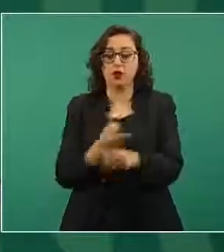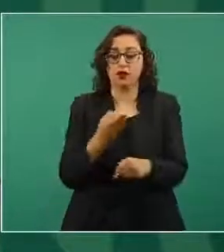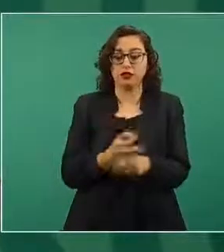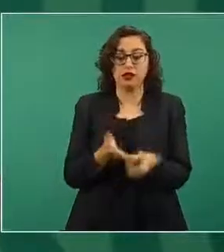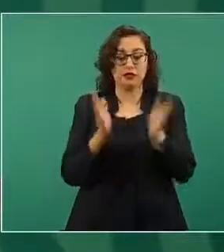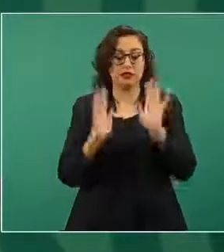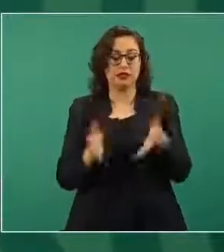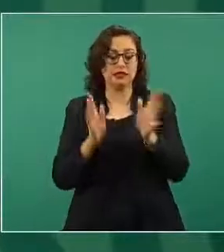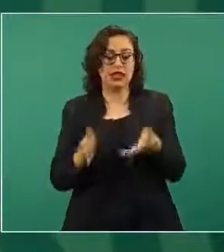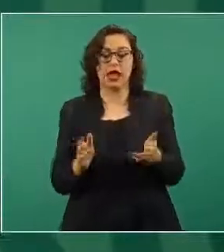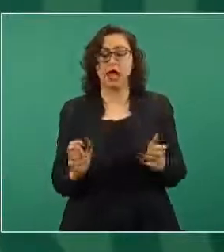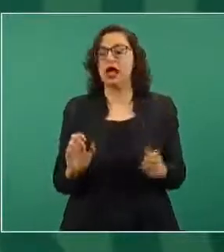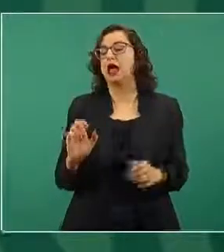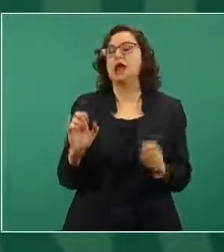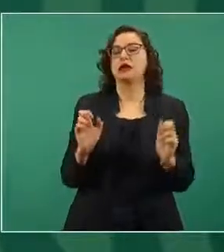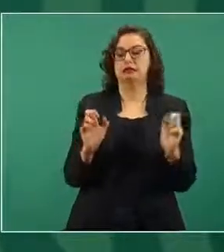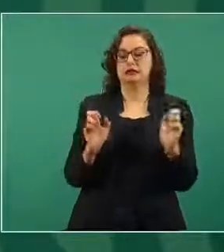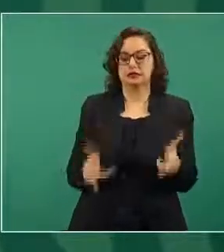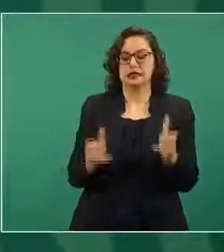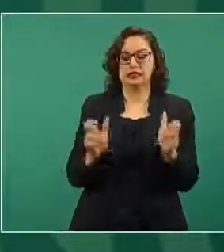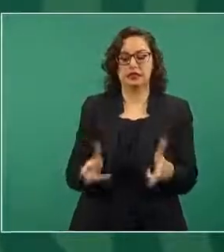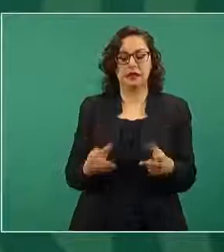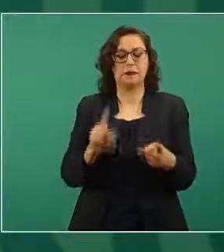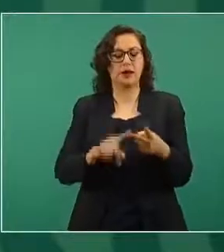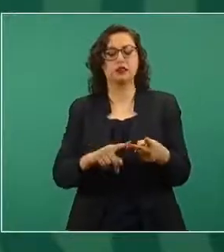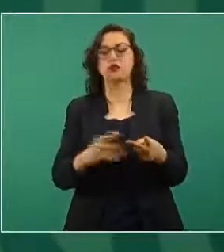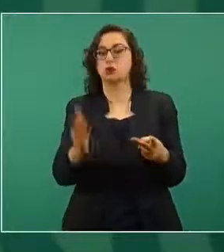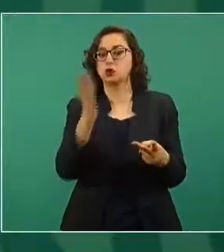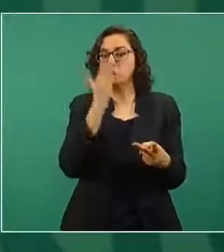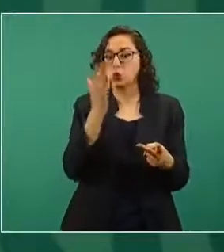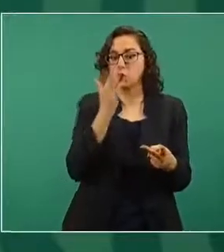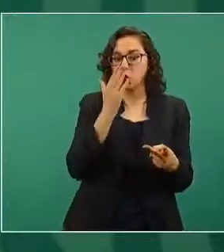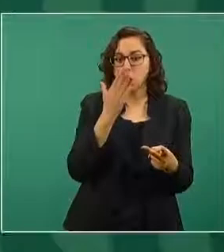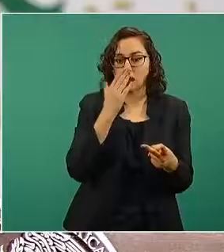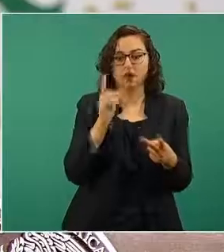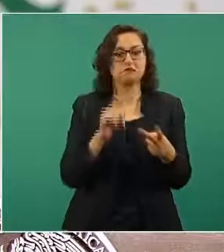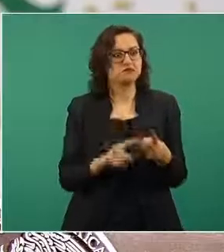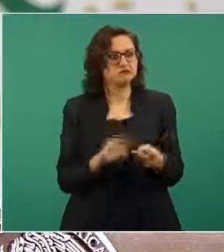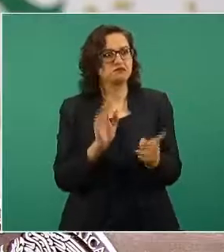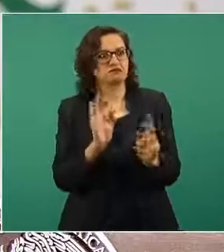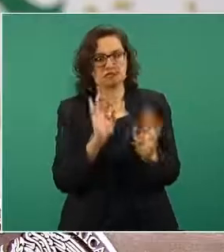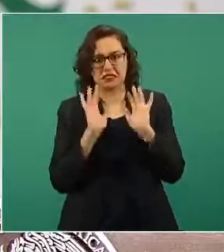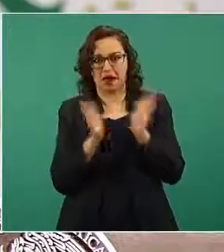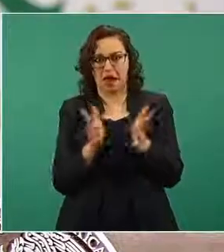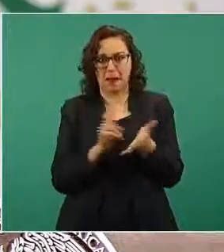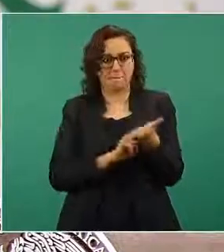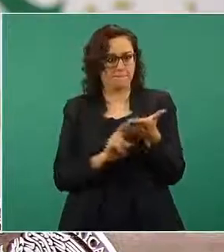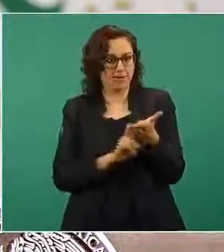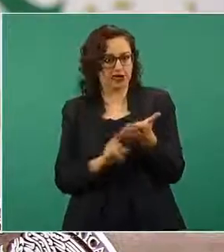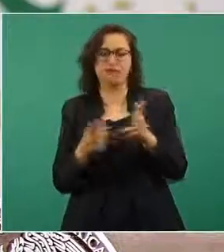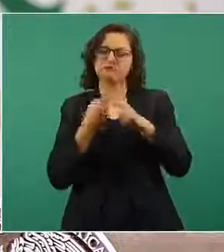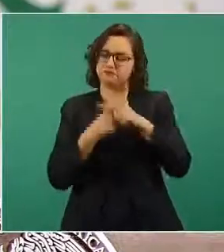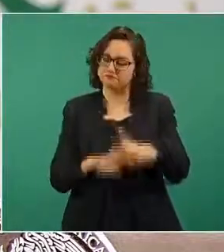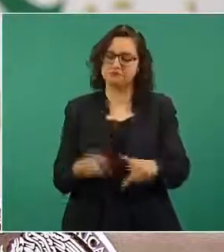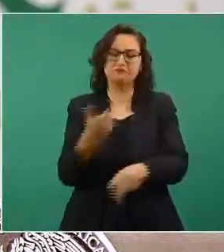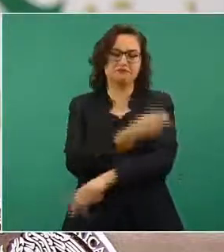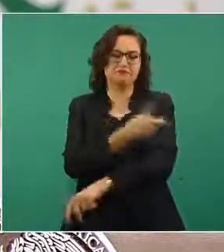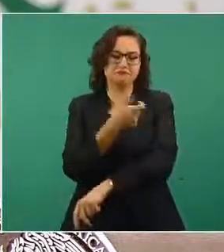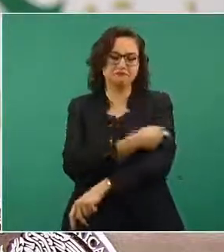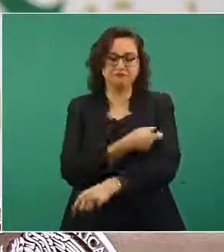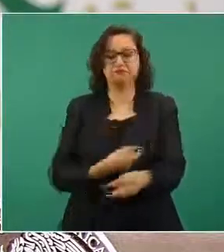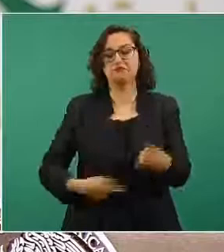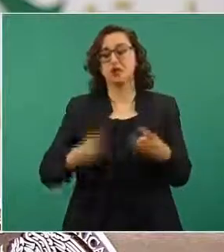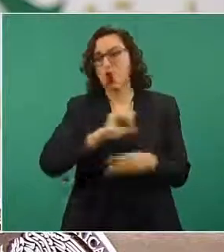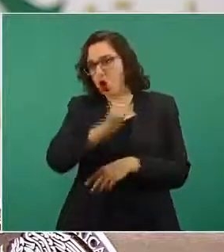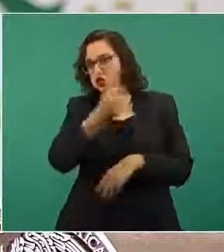y otras están próximas o han mantenido un manejo muy estable. Y entonces vamos a estar trabajando en ello. El próximo viernes vamos a estar en una reunión